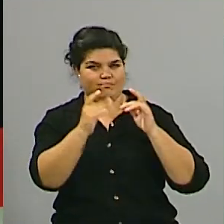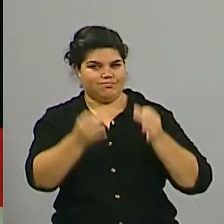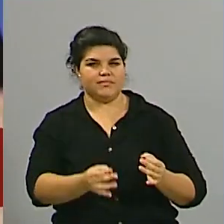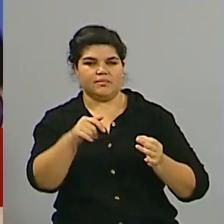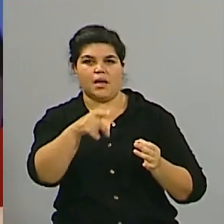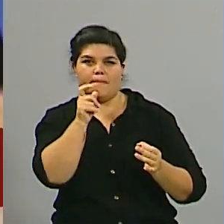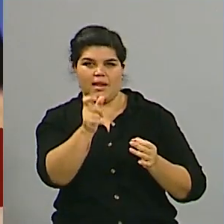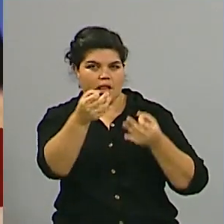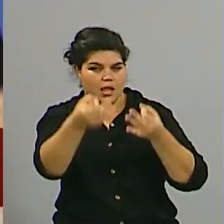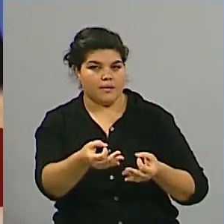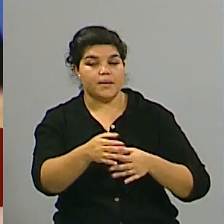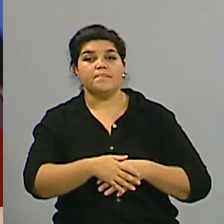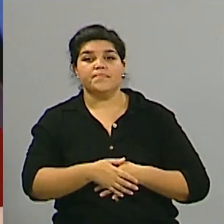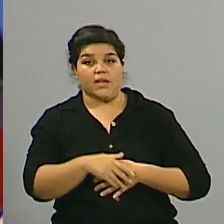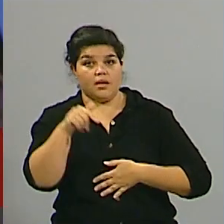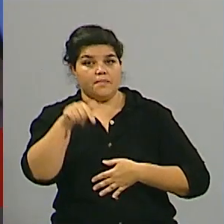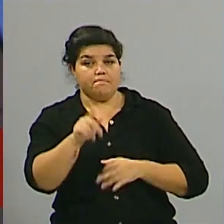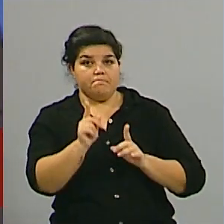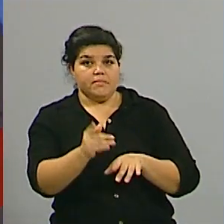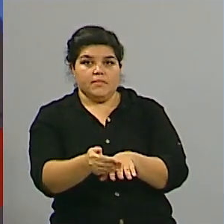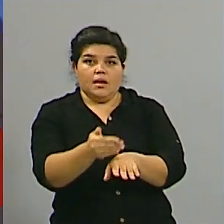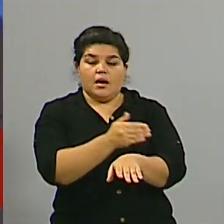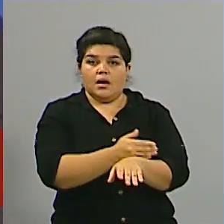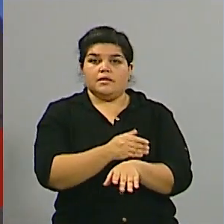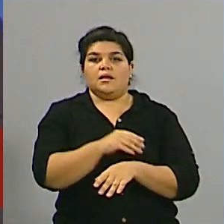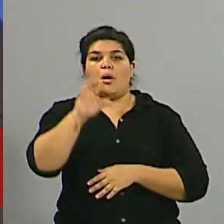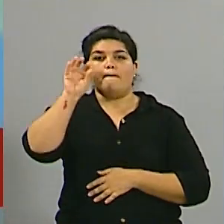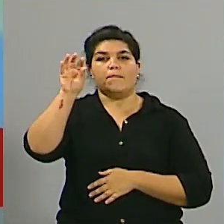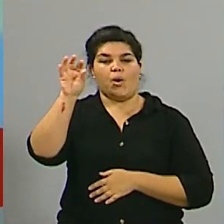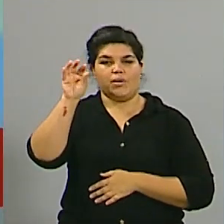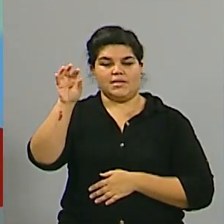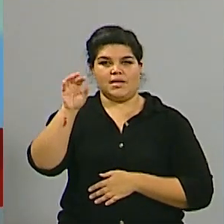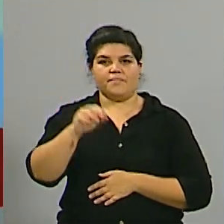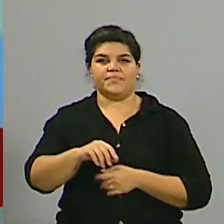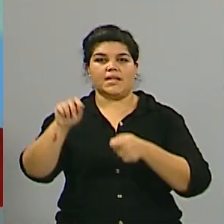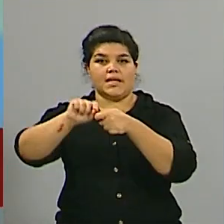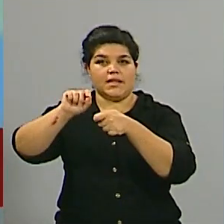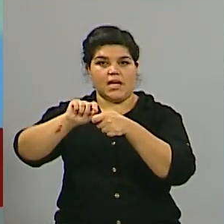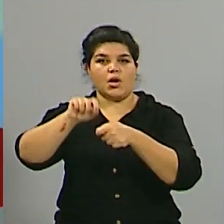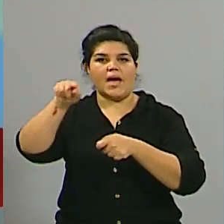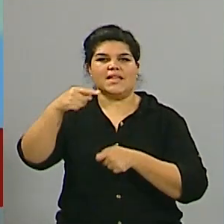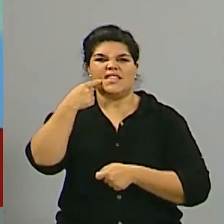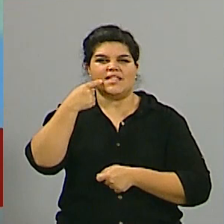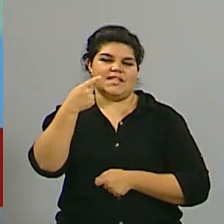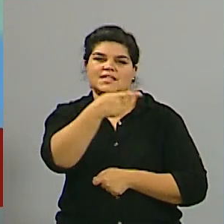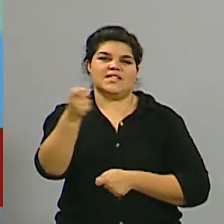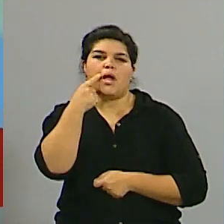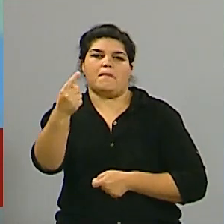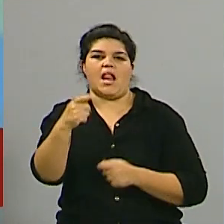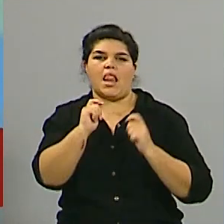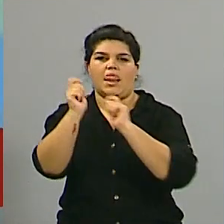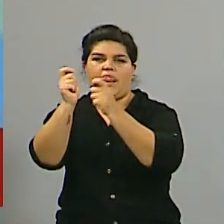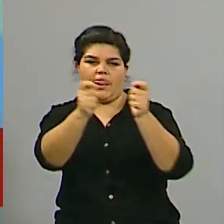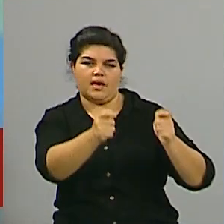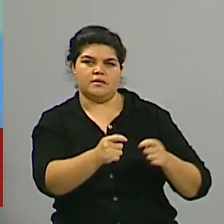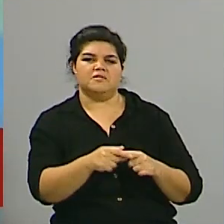eso, que en la provincia de Santiago del Estero fue en la vivienda 100.000 que entregó Alberto Fernández, pero entregó viviendas en Santa